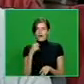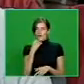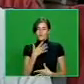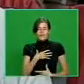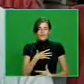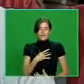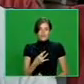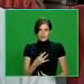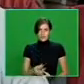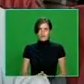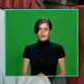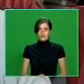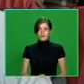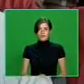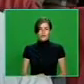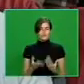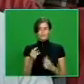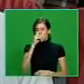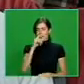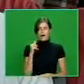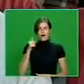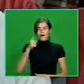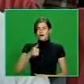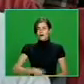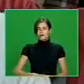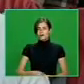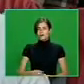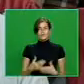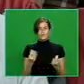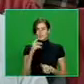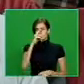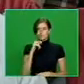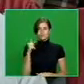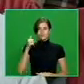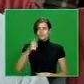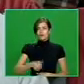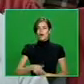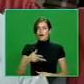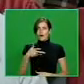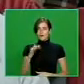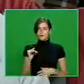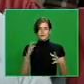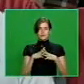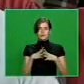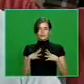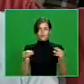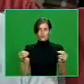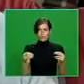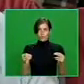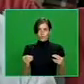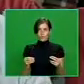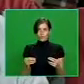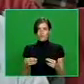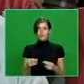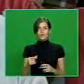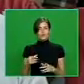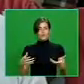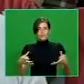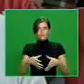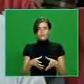anhelo en muchos años de muchos años que tenía toda este esta este